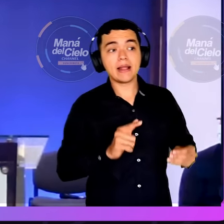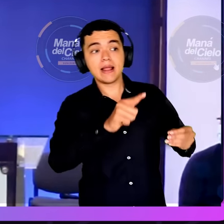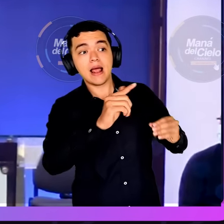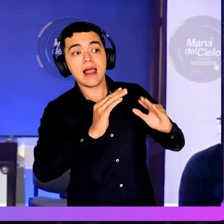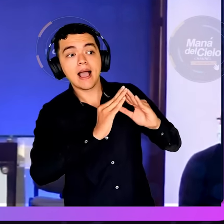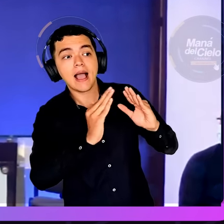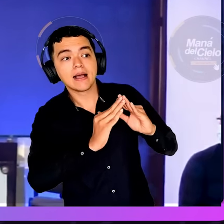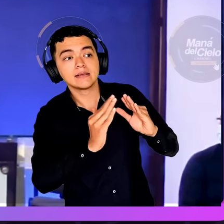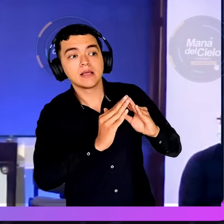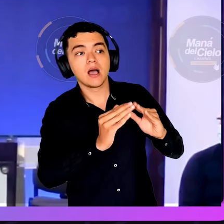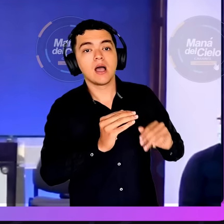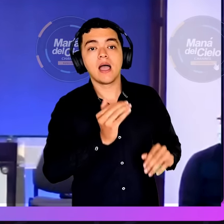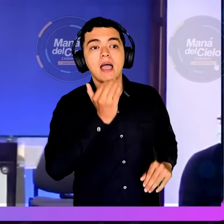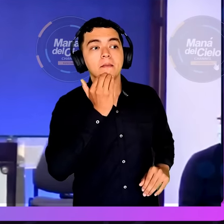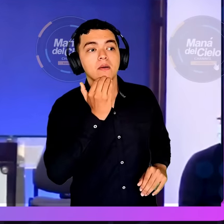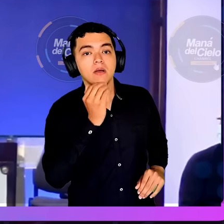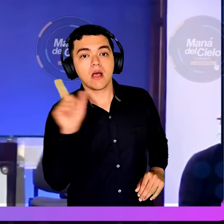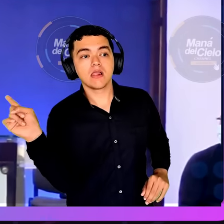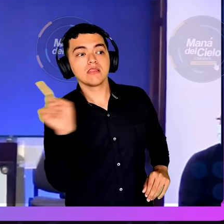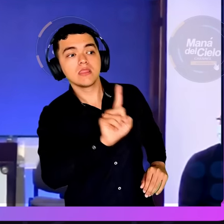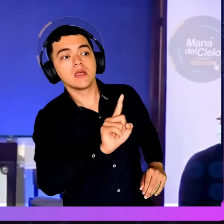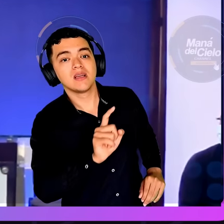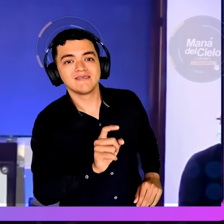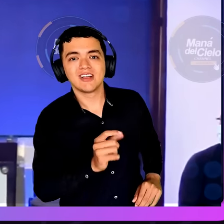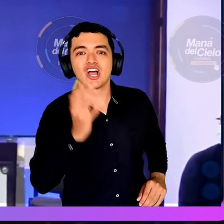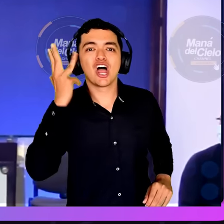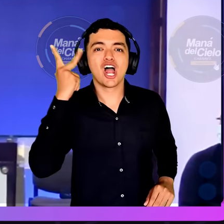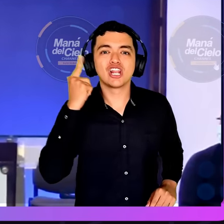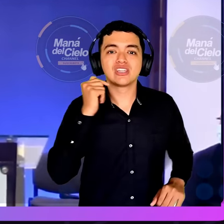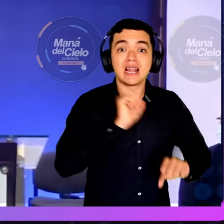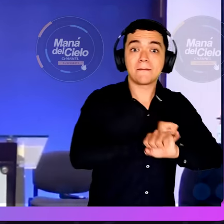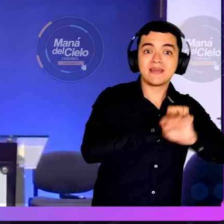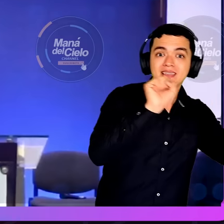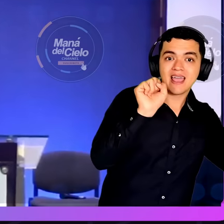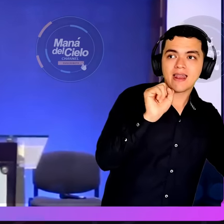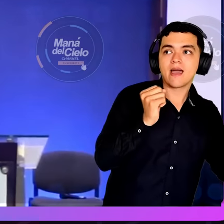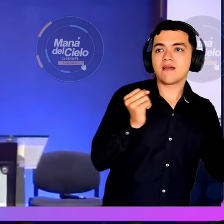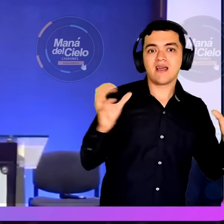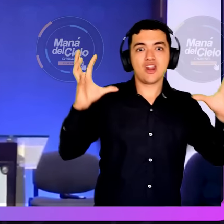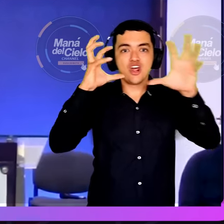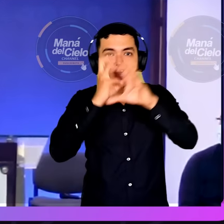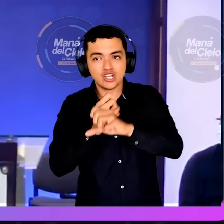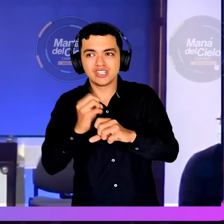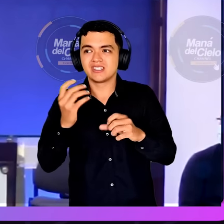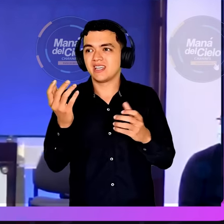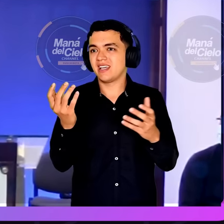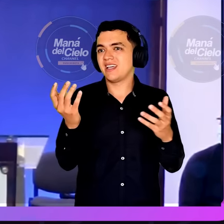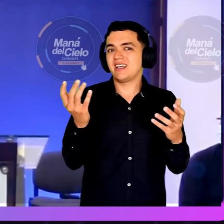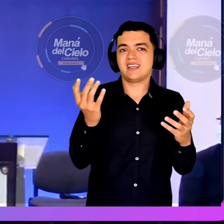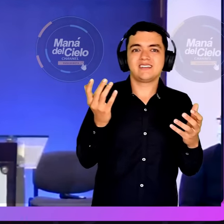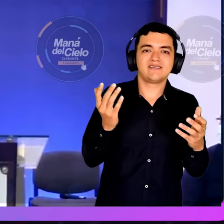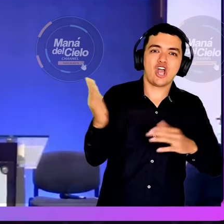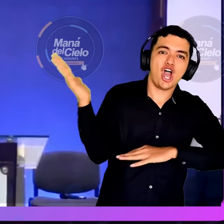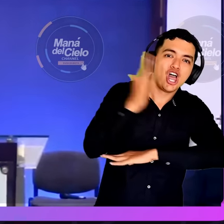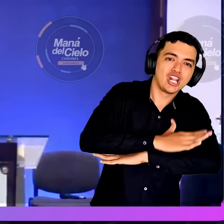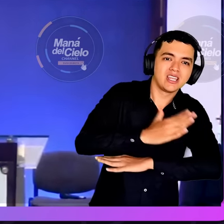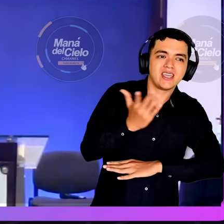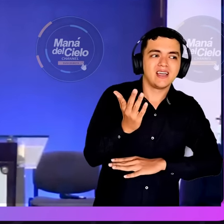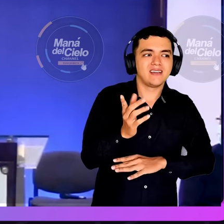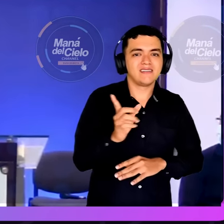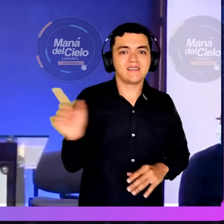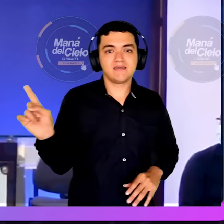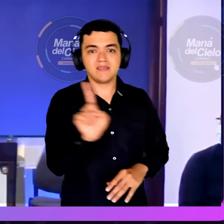de mi adversario. Señor juez, nada, no le prestaba atención. Digo, espera y verá, le voy a llegar a la hora. Se dio a la tarea de